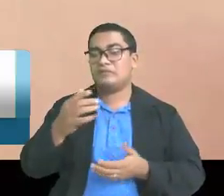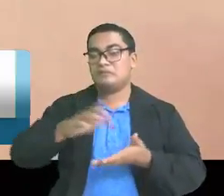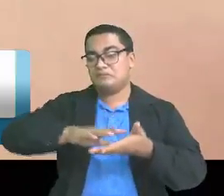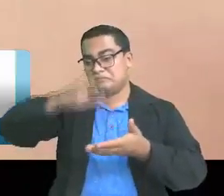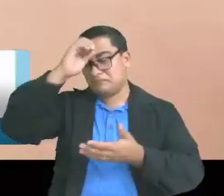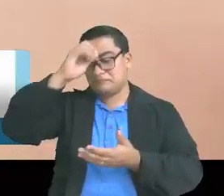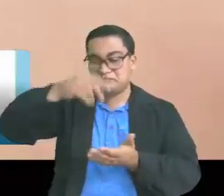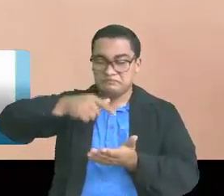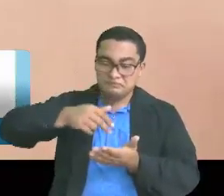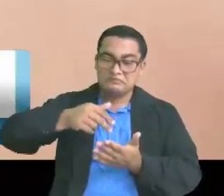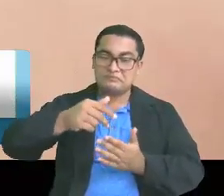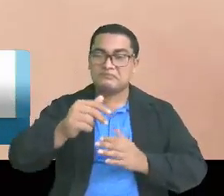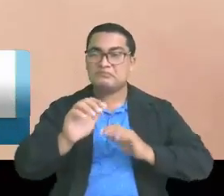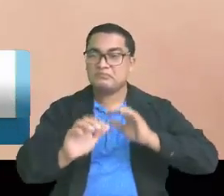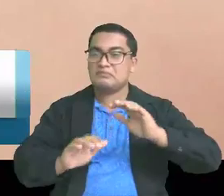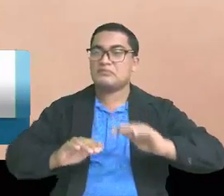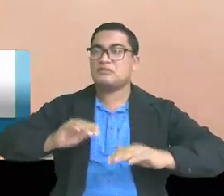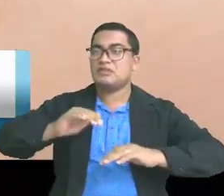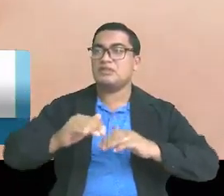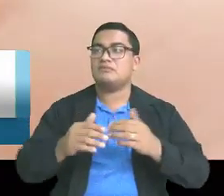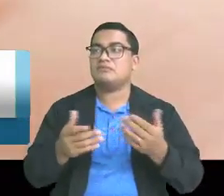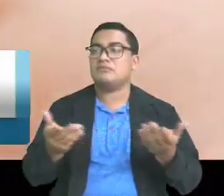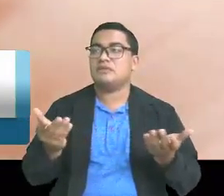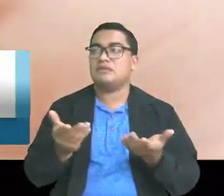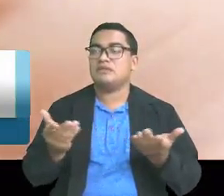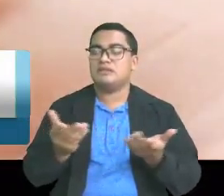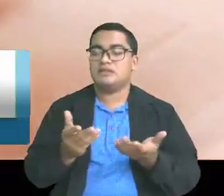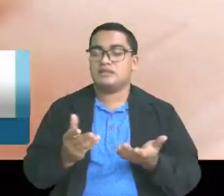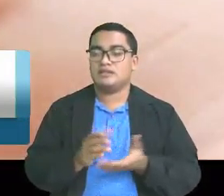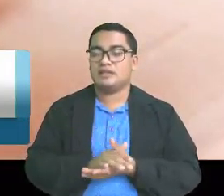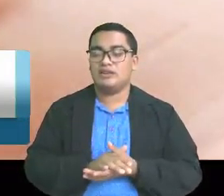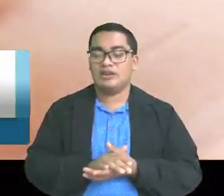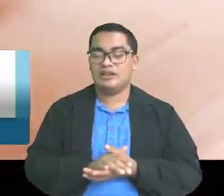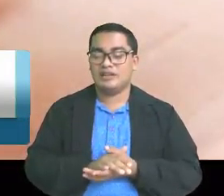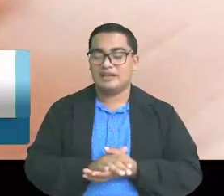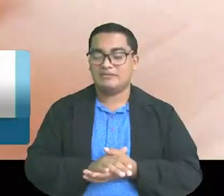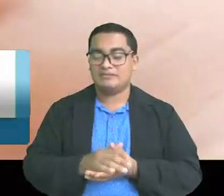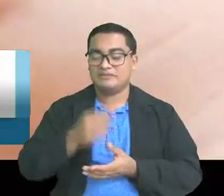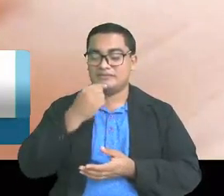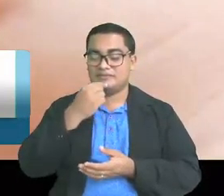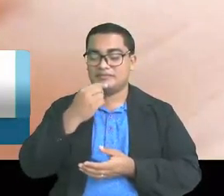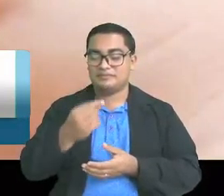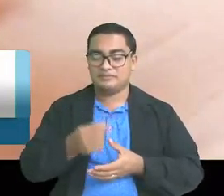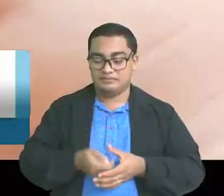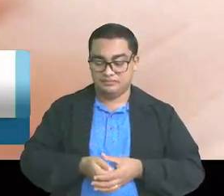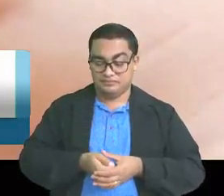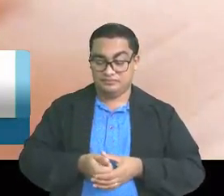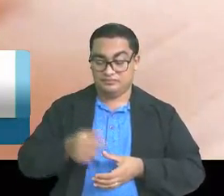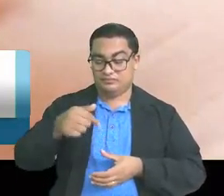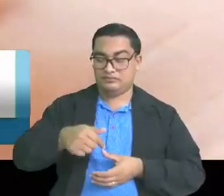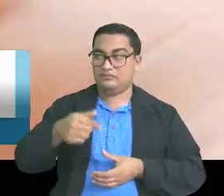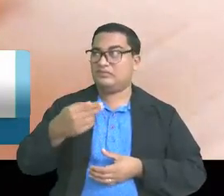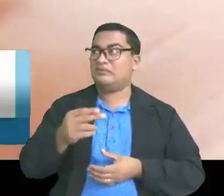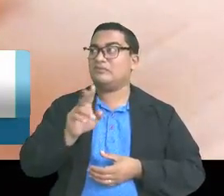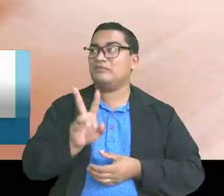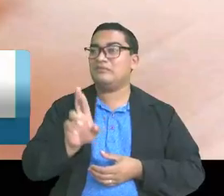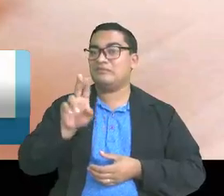caminar, entonces nos vamos desarrollando. Dentro del desarrollo está que si está el orificio umbilical, el defecto por la